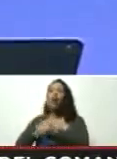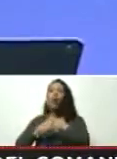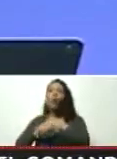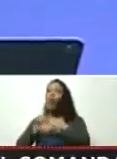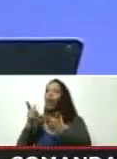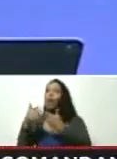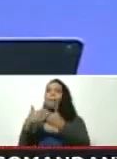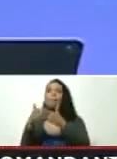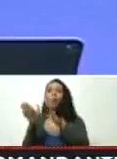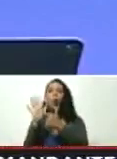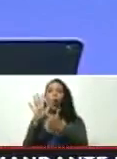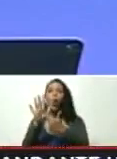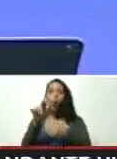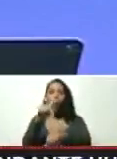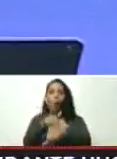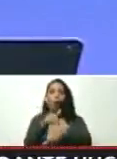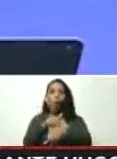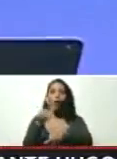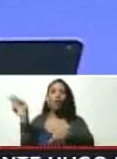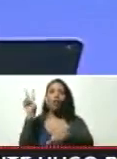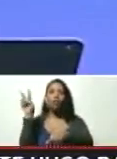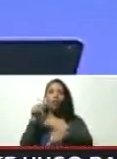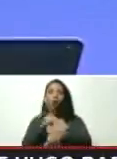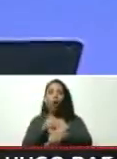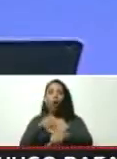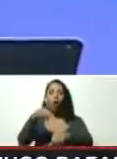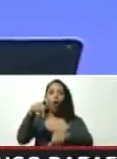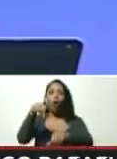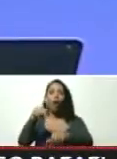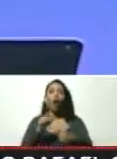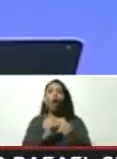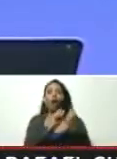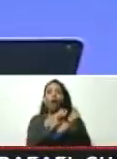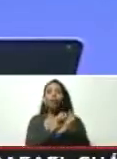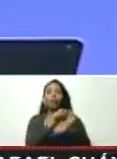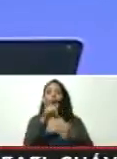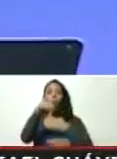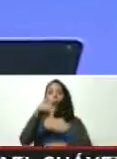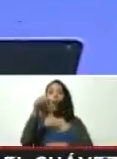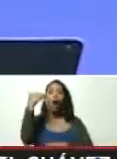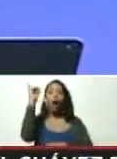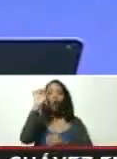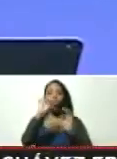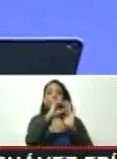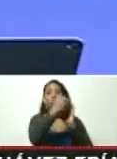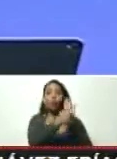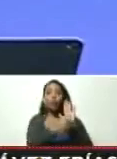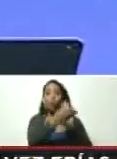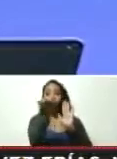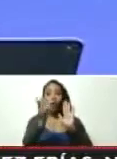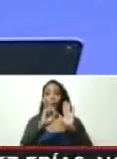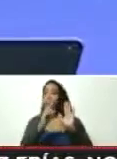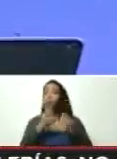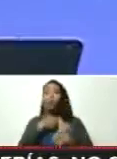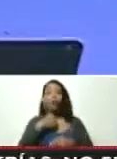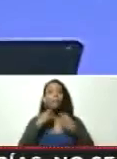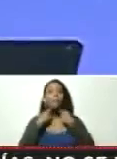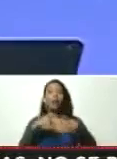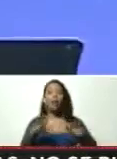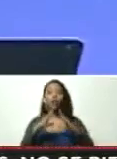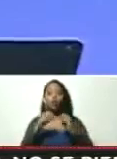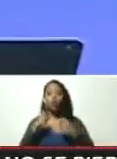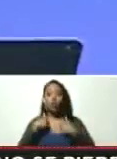Hora de Venezuela. La entrevista, hoy hay dos documentos que no se deben pelar. Invito a